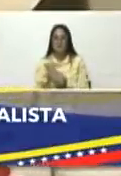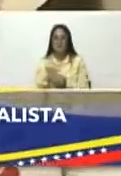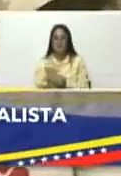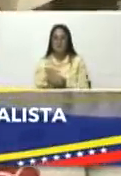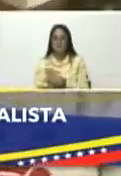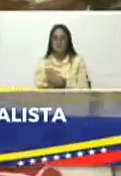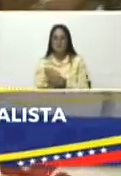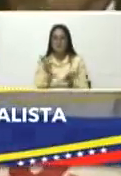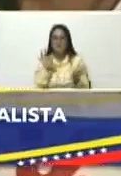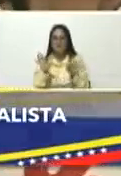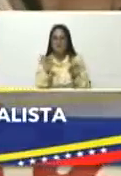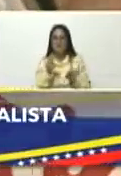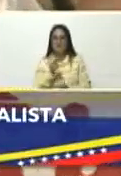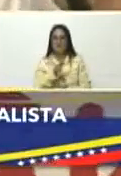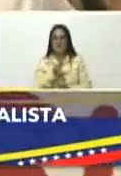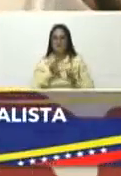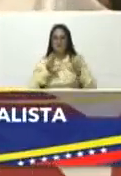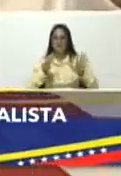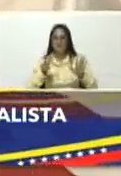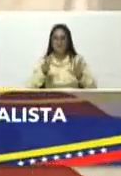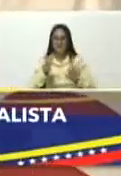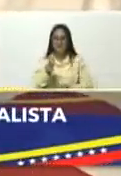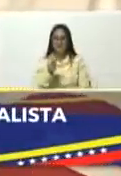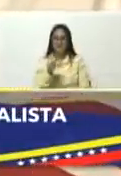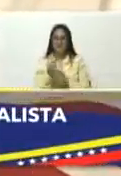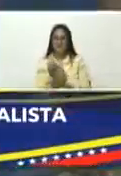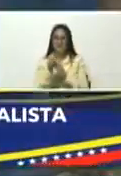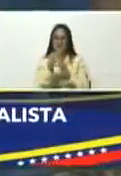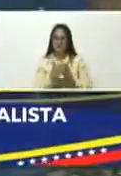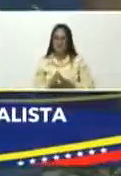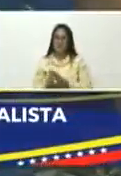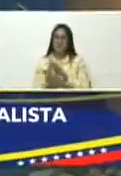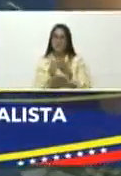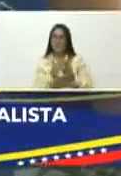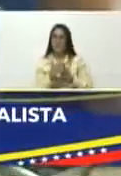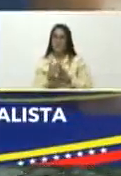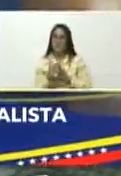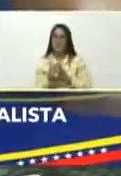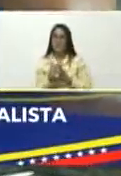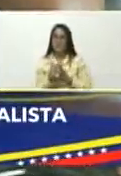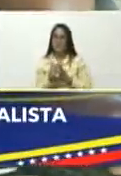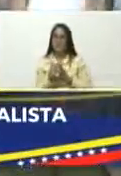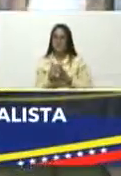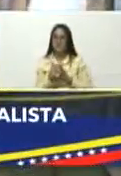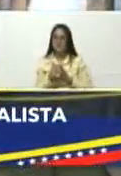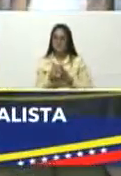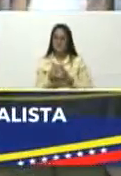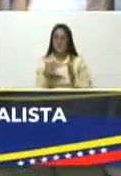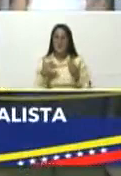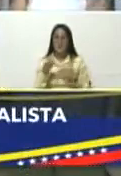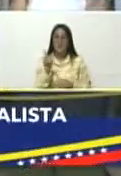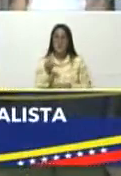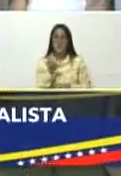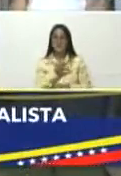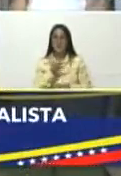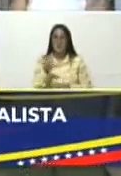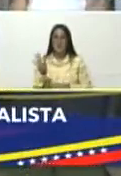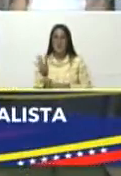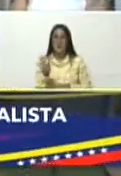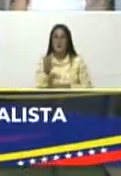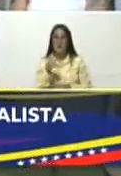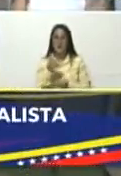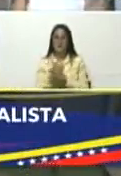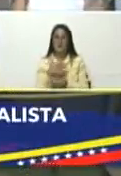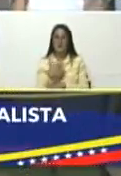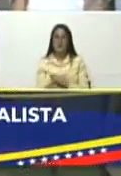Elegimos 27 líderes de comunidad. Además de ello, 54 jefes de calle.